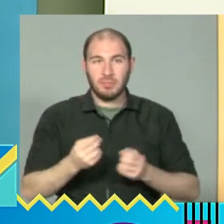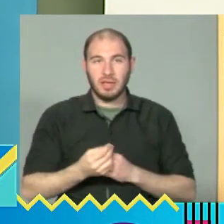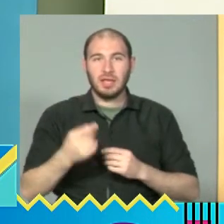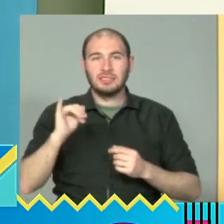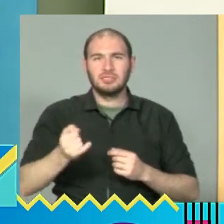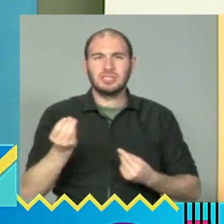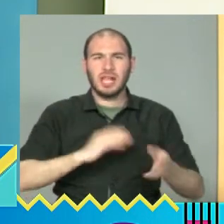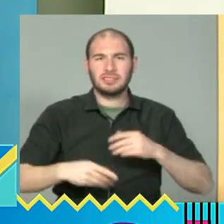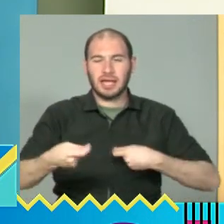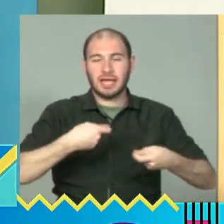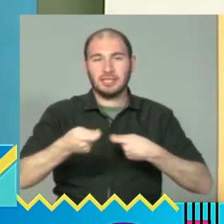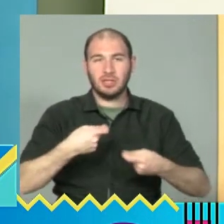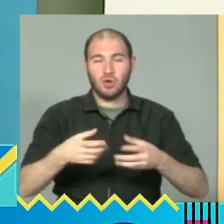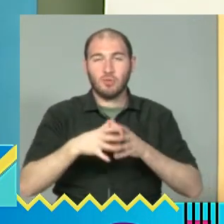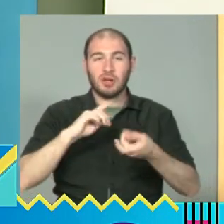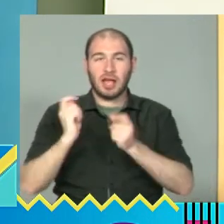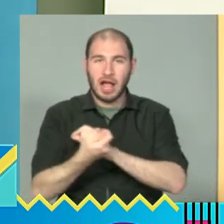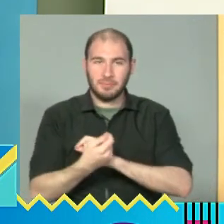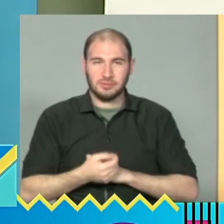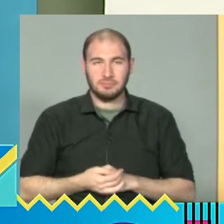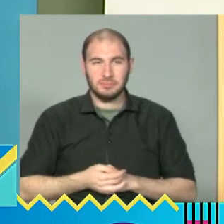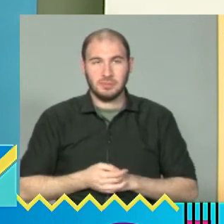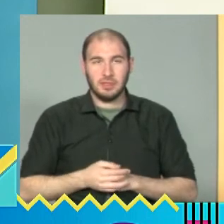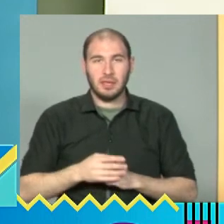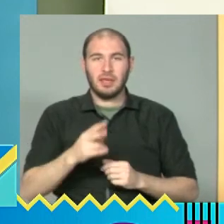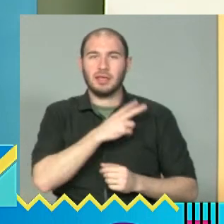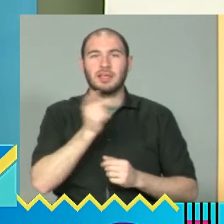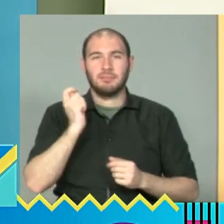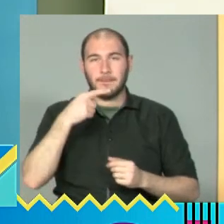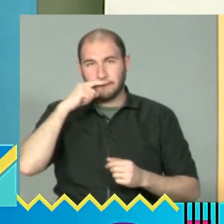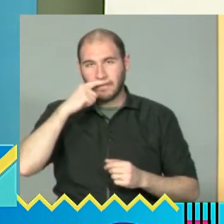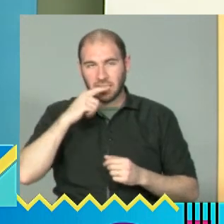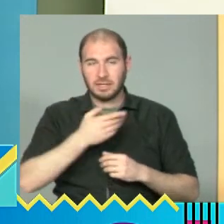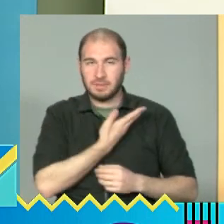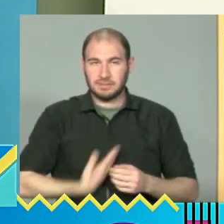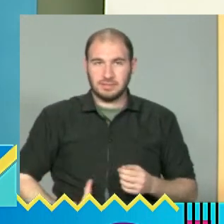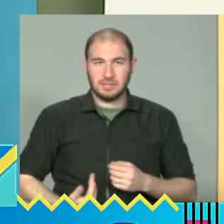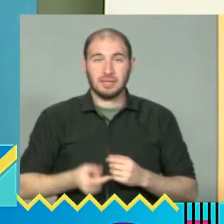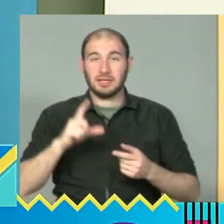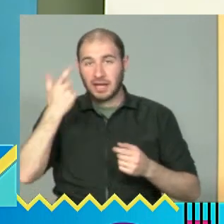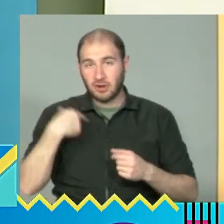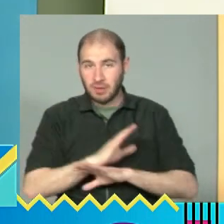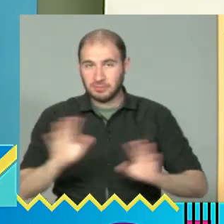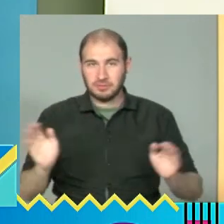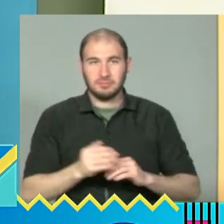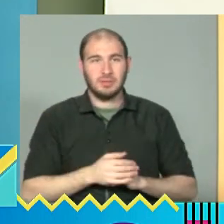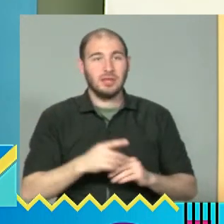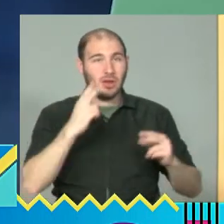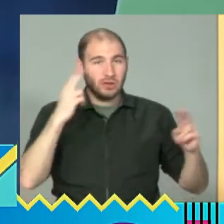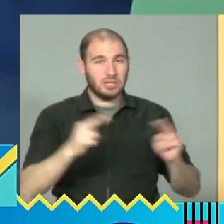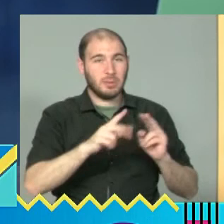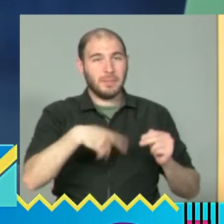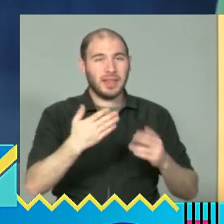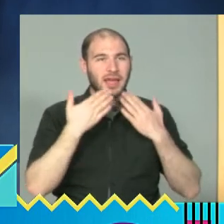tendría que hacer la gestión de Cambiemos, liderada por Mauricio Macri como nuestro presidente. Caro, nos vamos, no nos queda tiempo. Nos encontramos